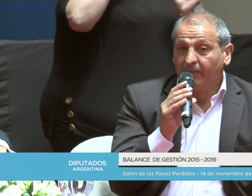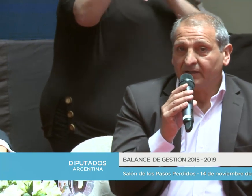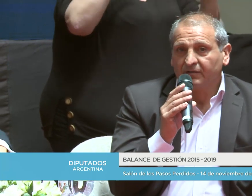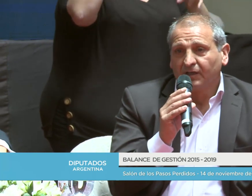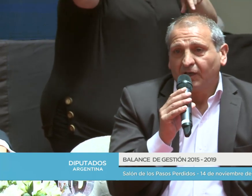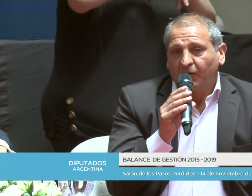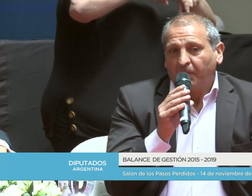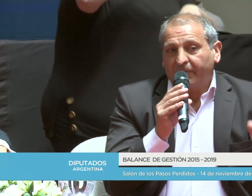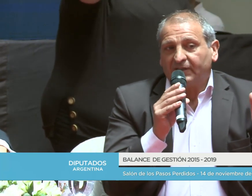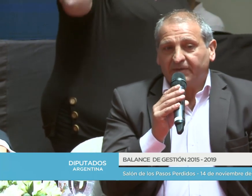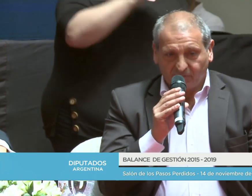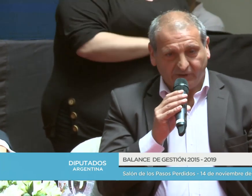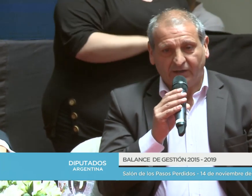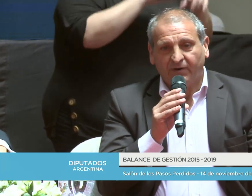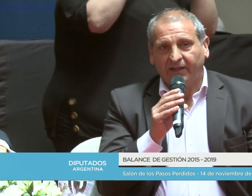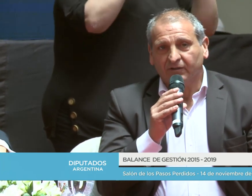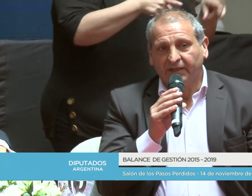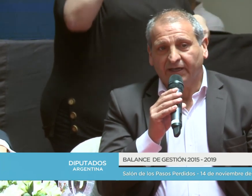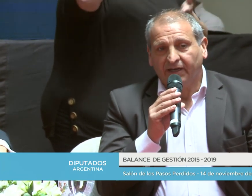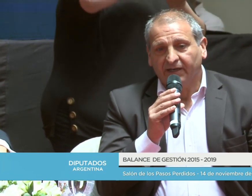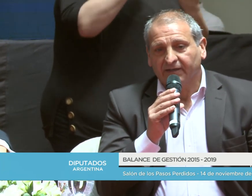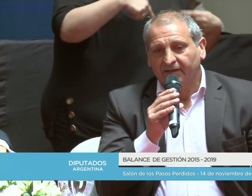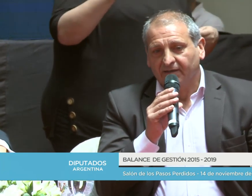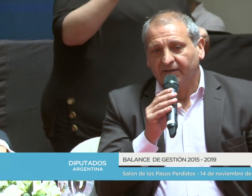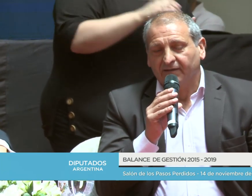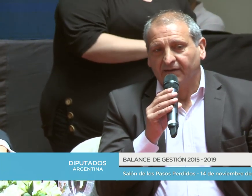de ese momento. Pero también fue el lugar donde